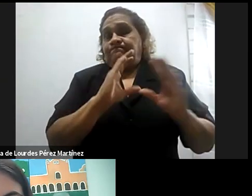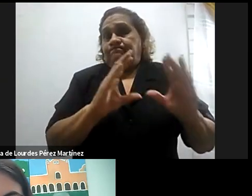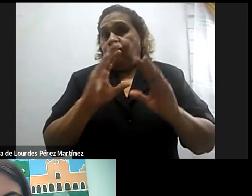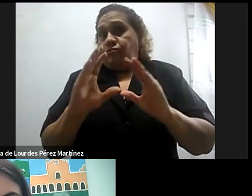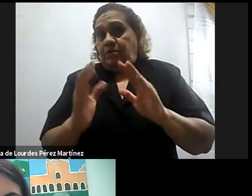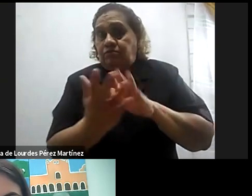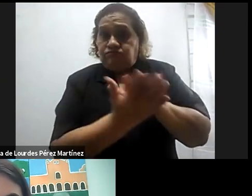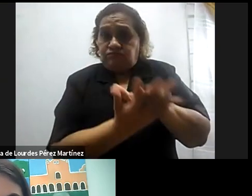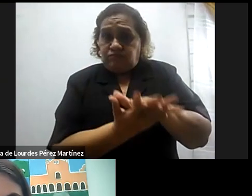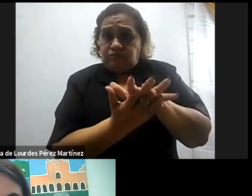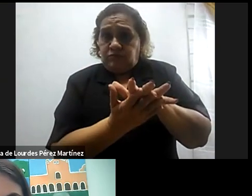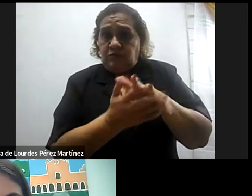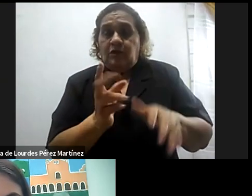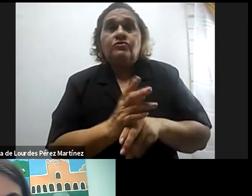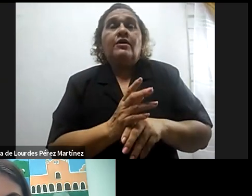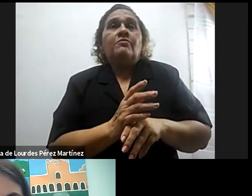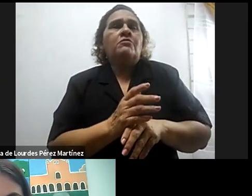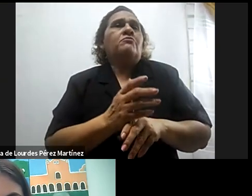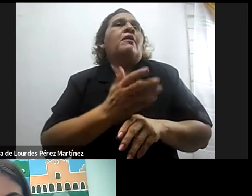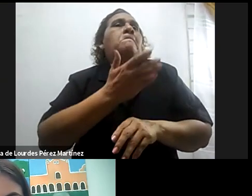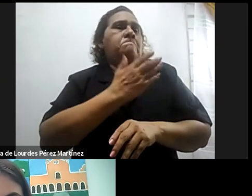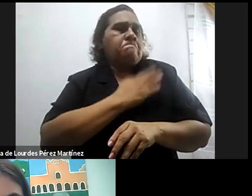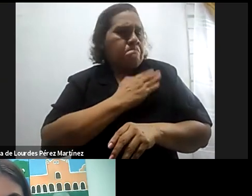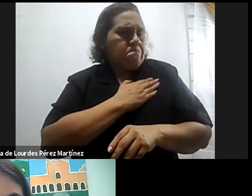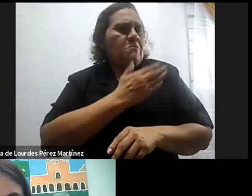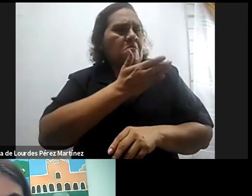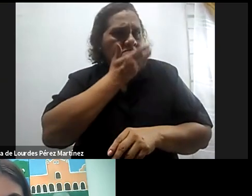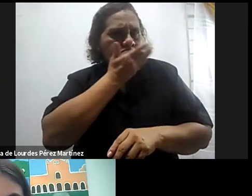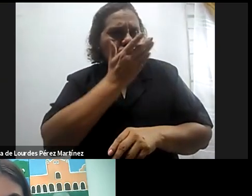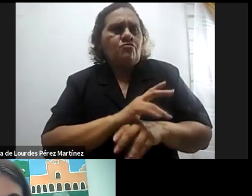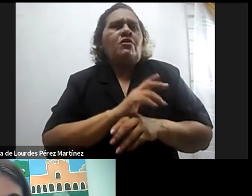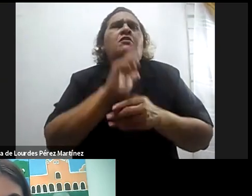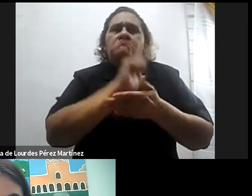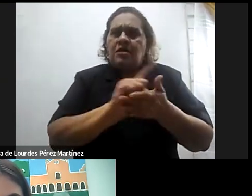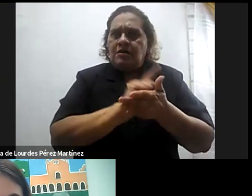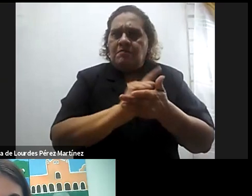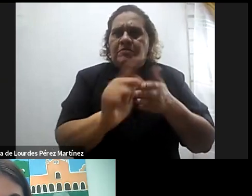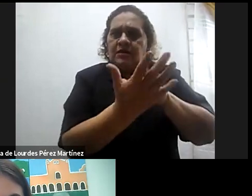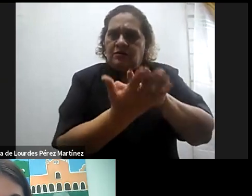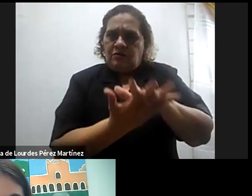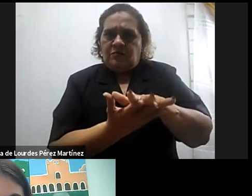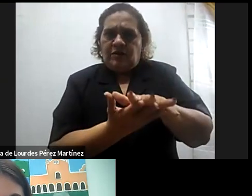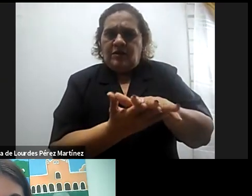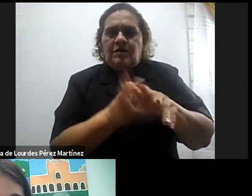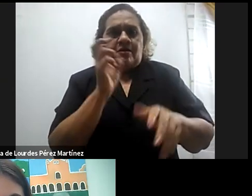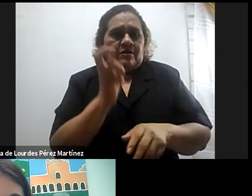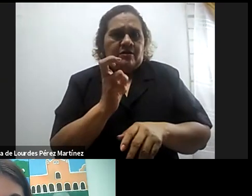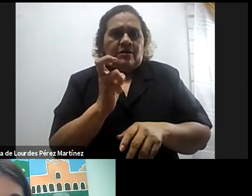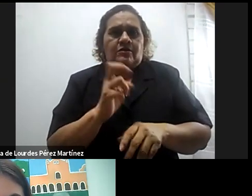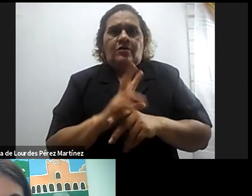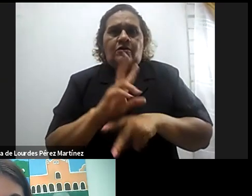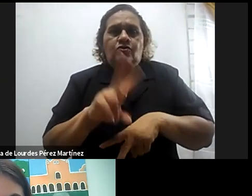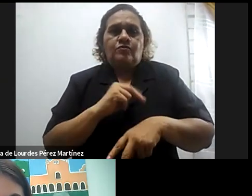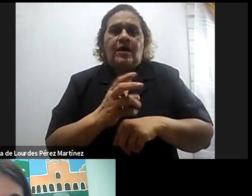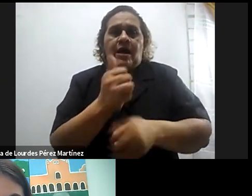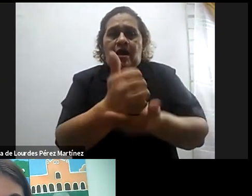Es una muy buena costumbre, ¿no? El cuidarnos los pies, el cuidar la higiene de nuestros pies y pues esto de alguna manera pues nos va a ayudar